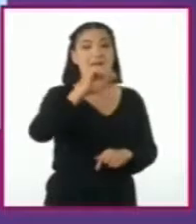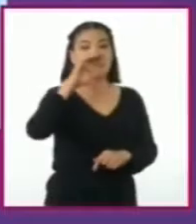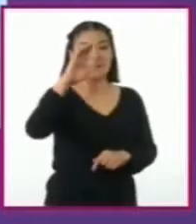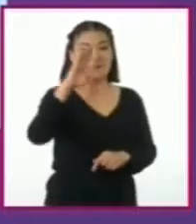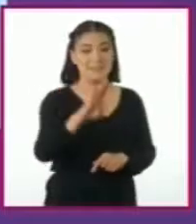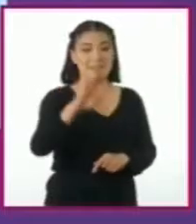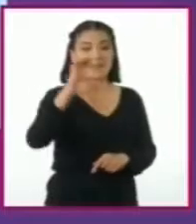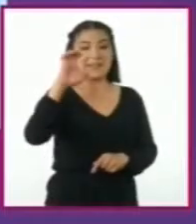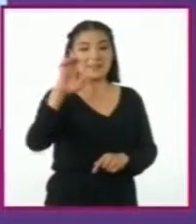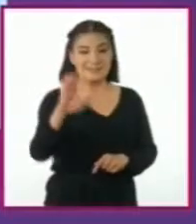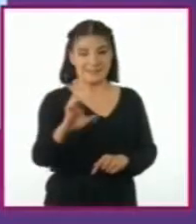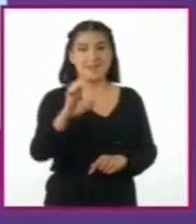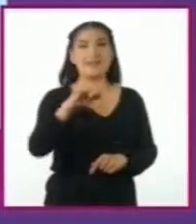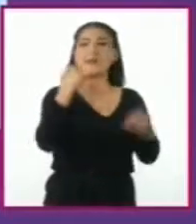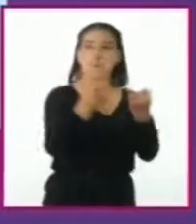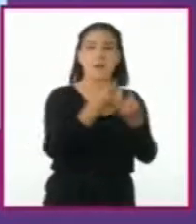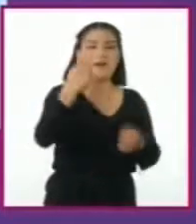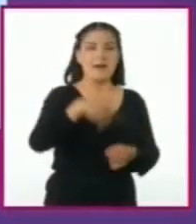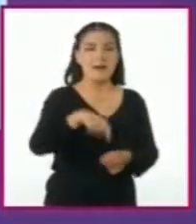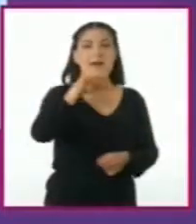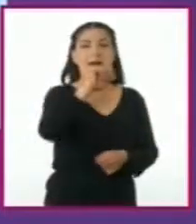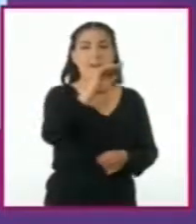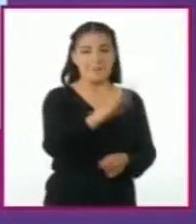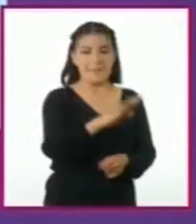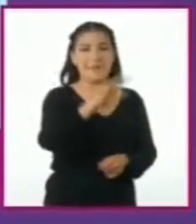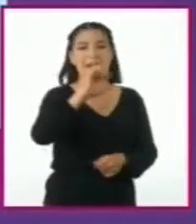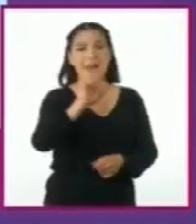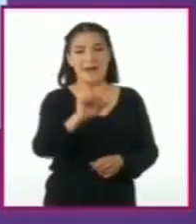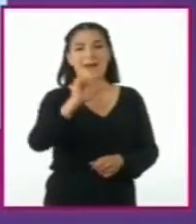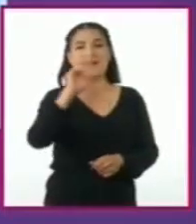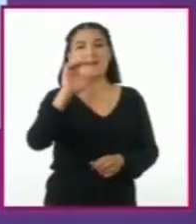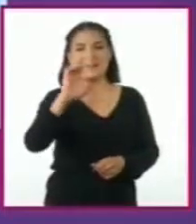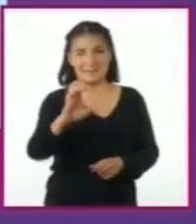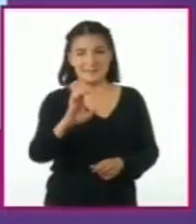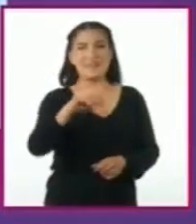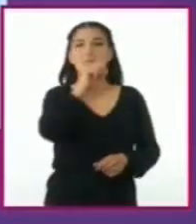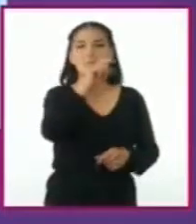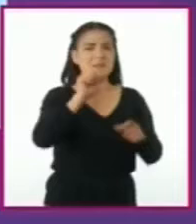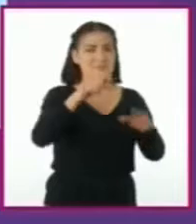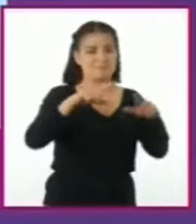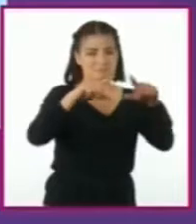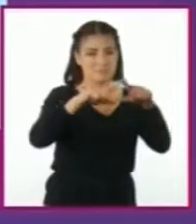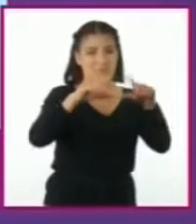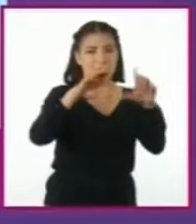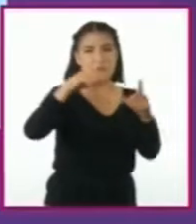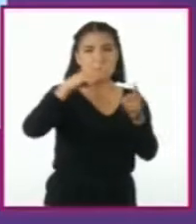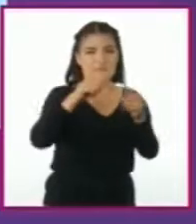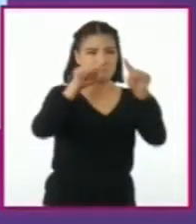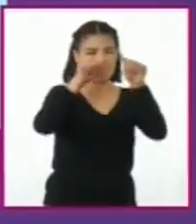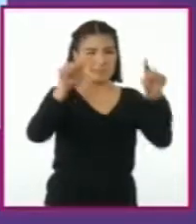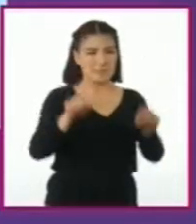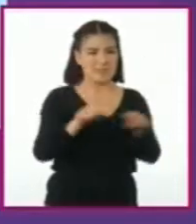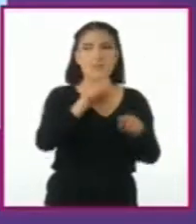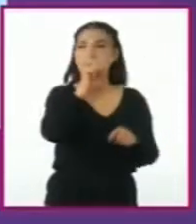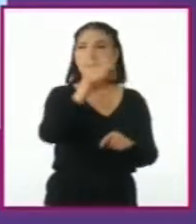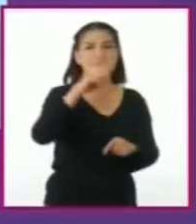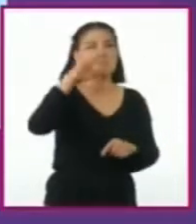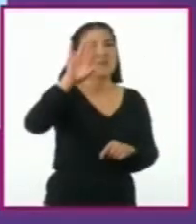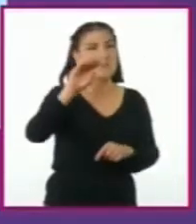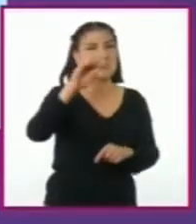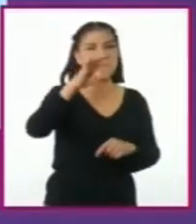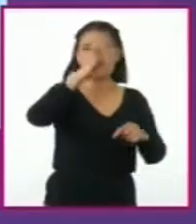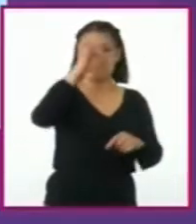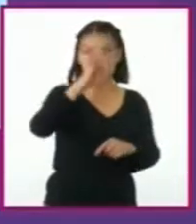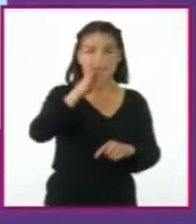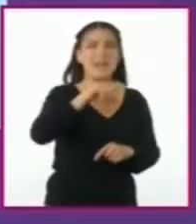ángulo ADE, debido a que las tarjetas son rectangulares y ambos miden 90 grados. El